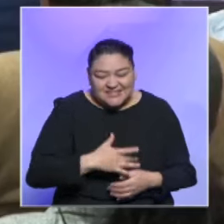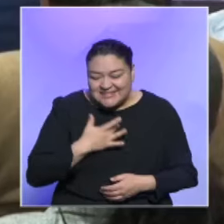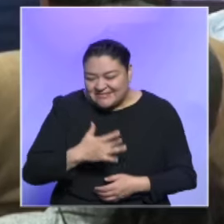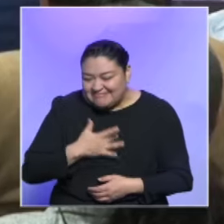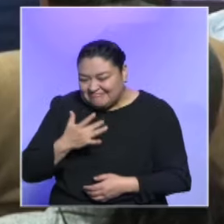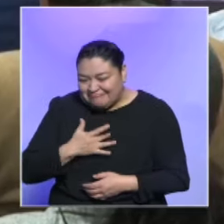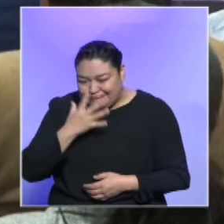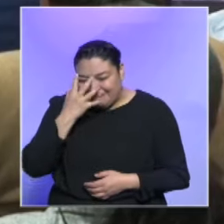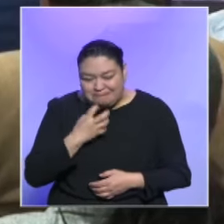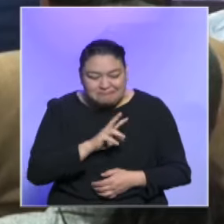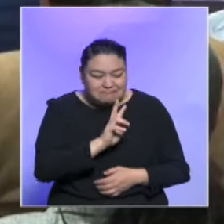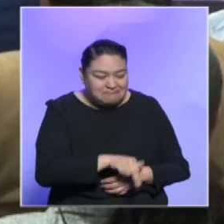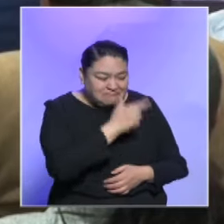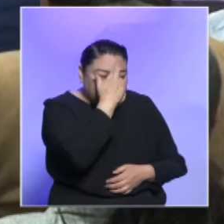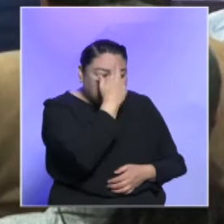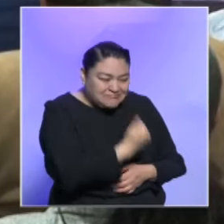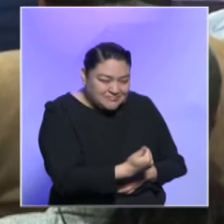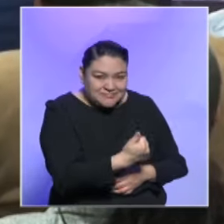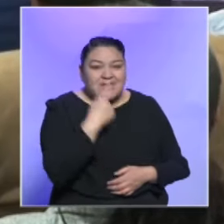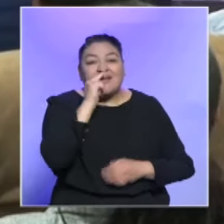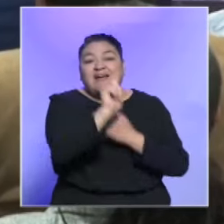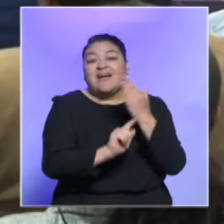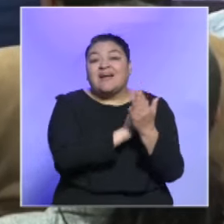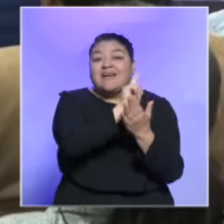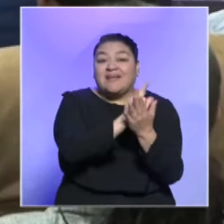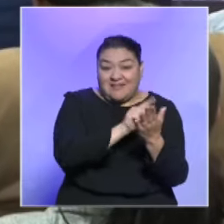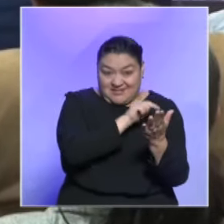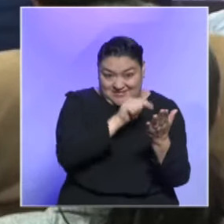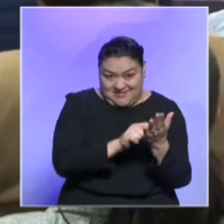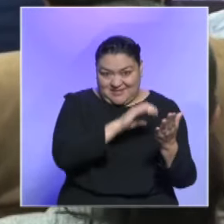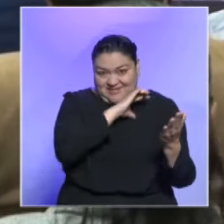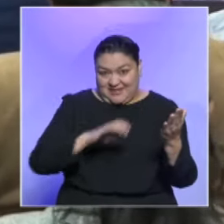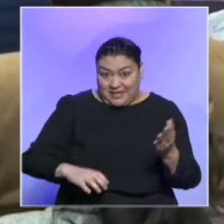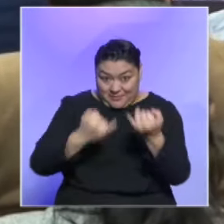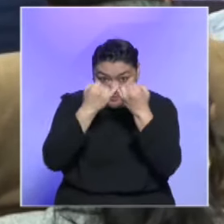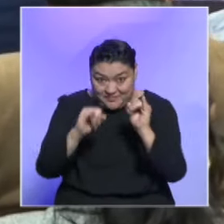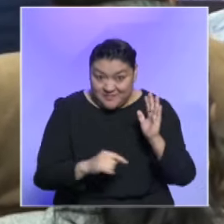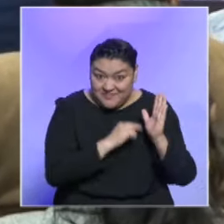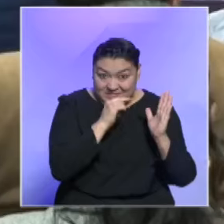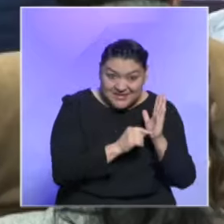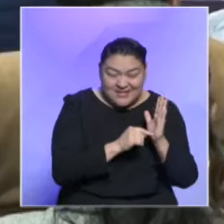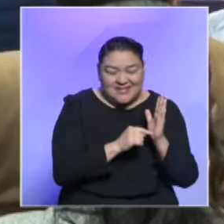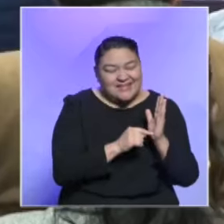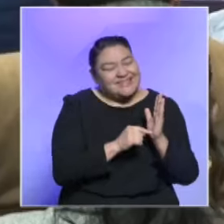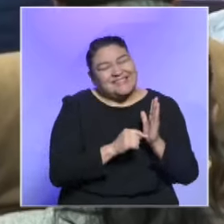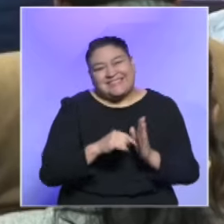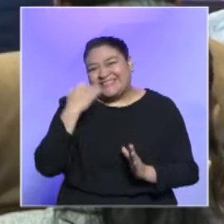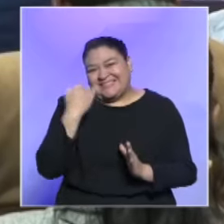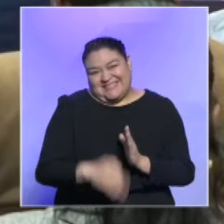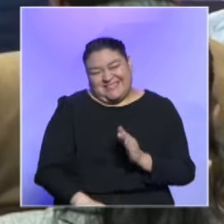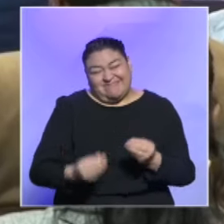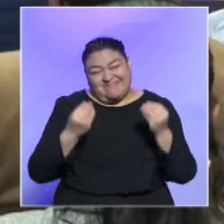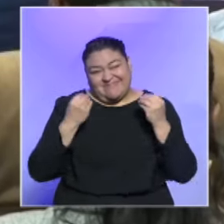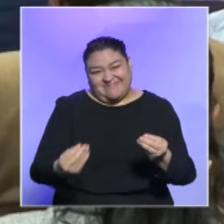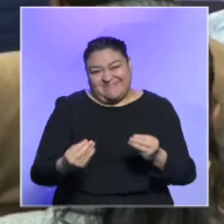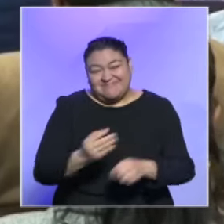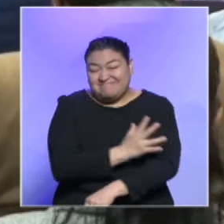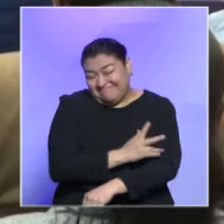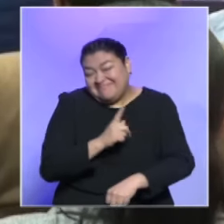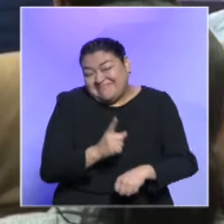compartiendo las conclusiones. La legislación en materia de candidaturas independientes nos deja mucho a deber. Esa es la